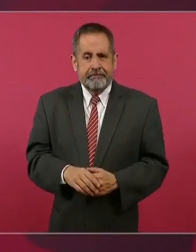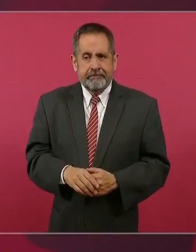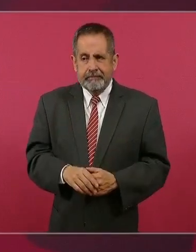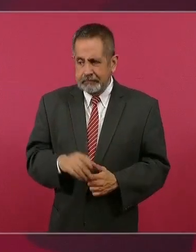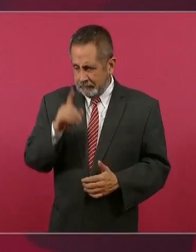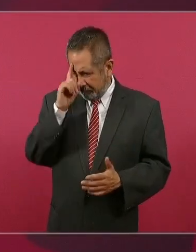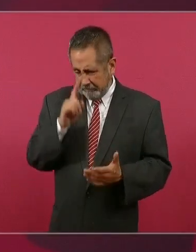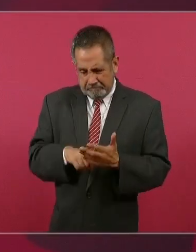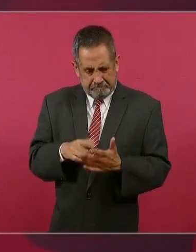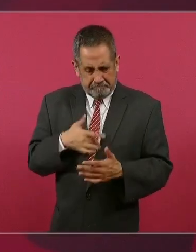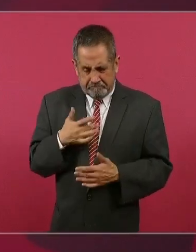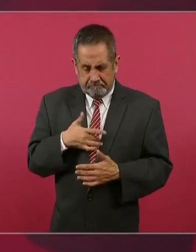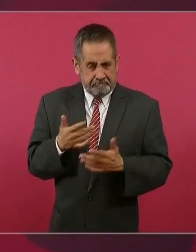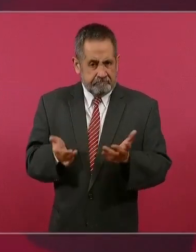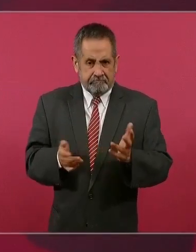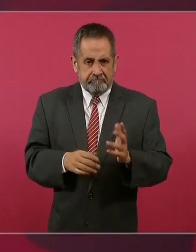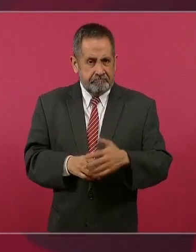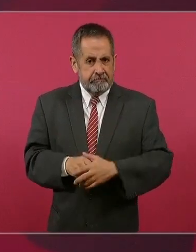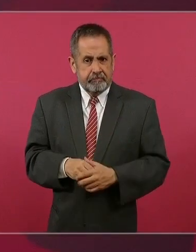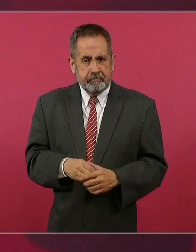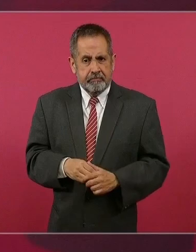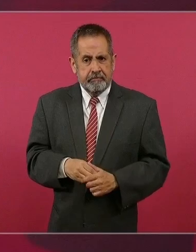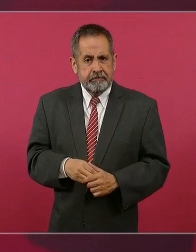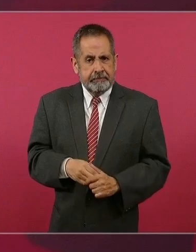yo creo que